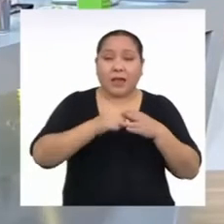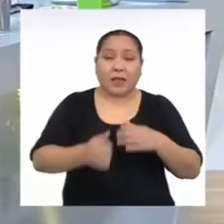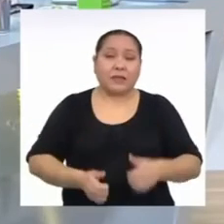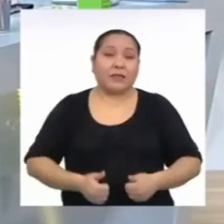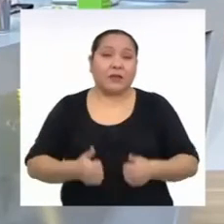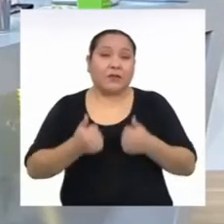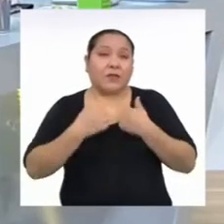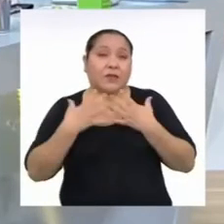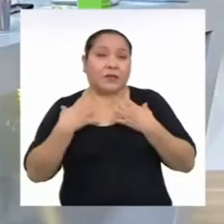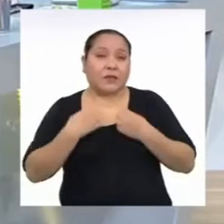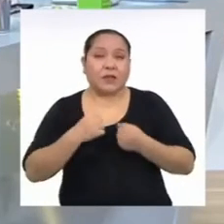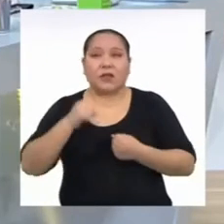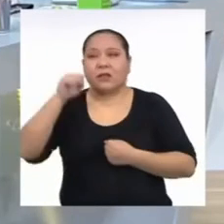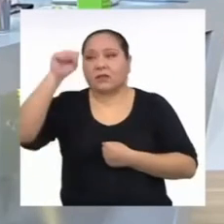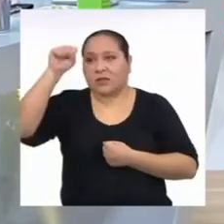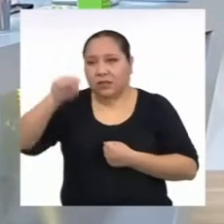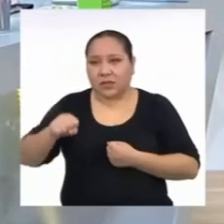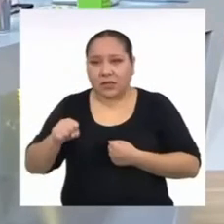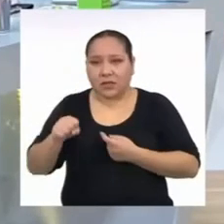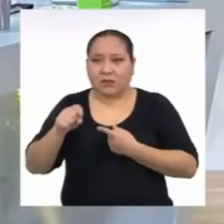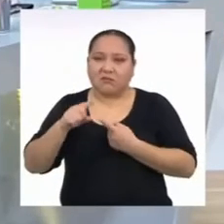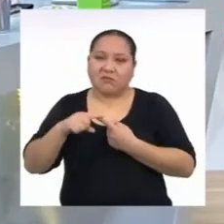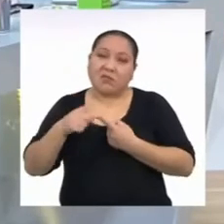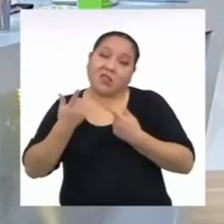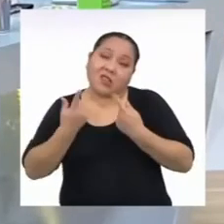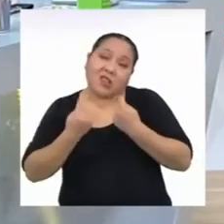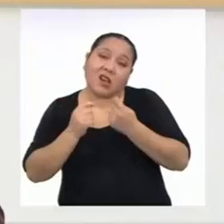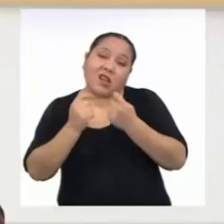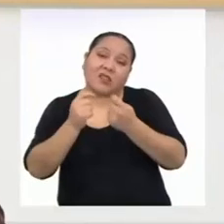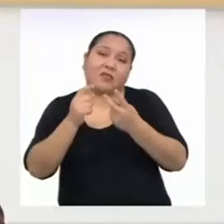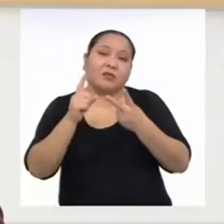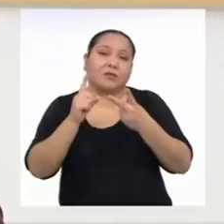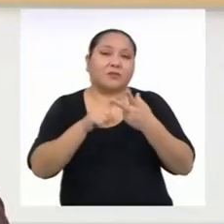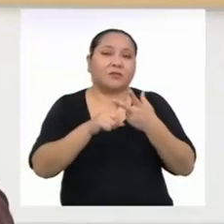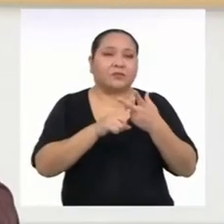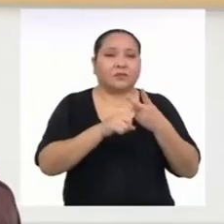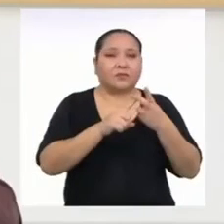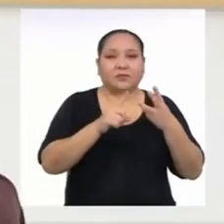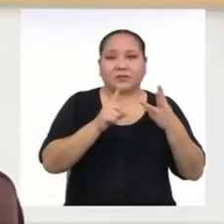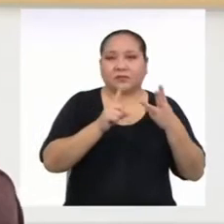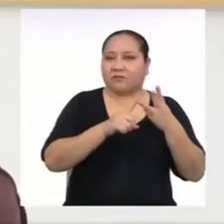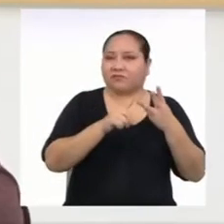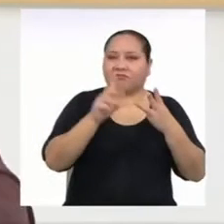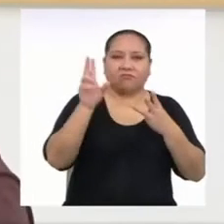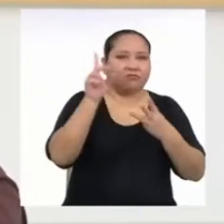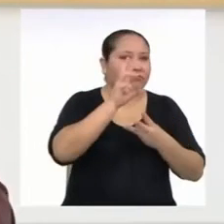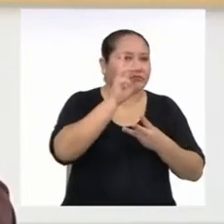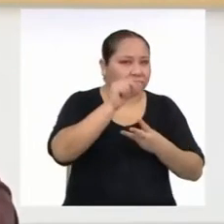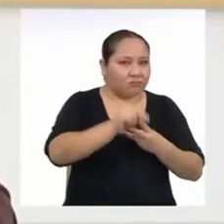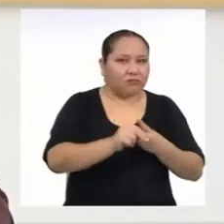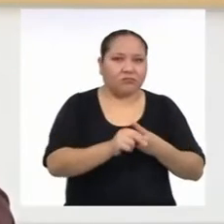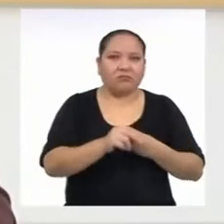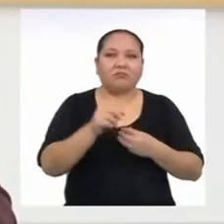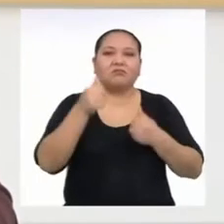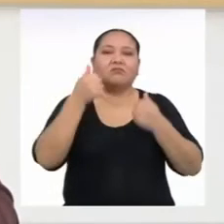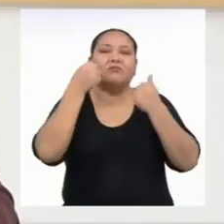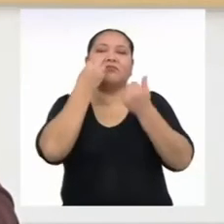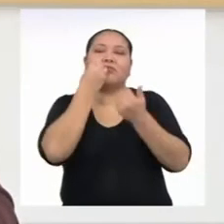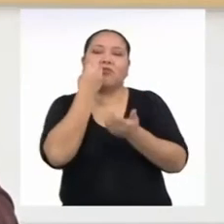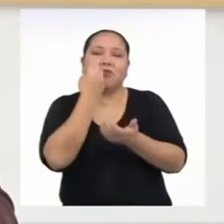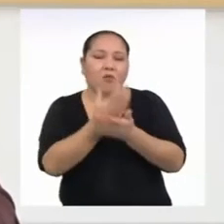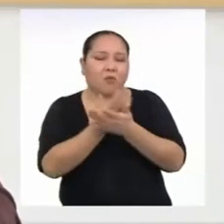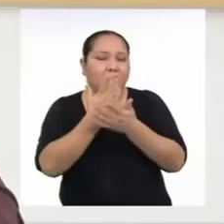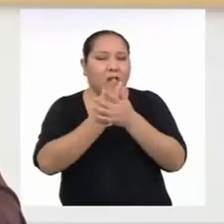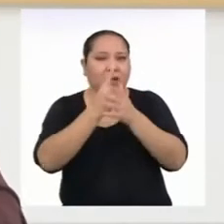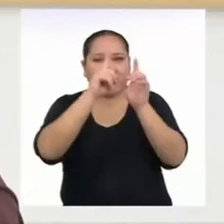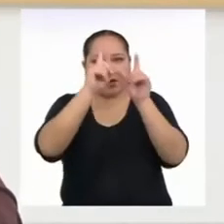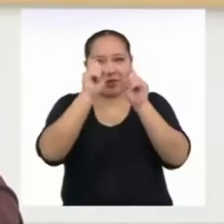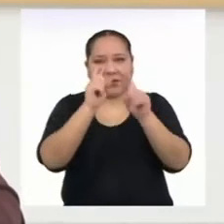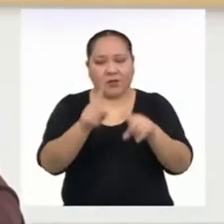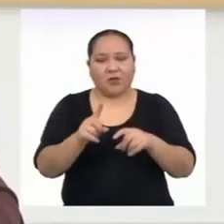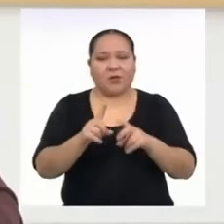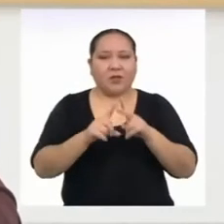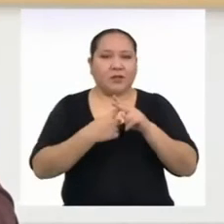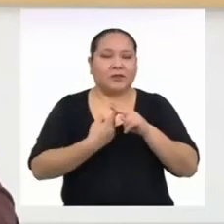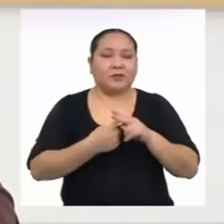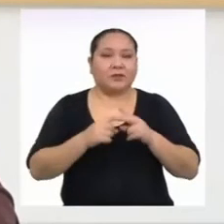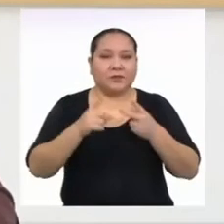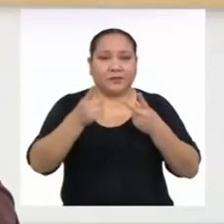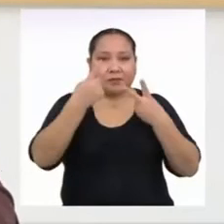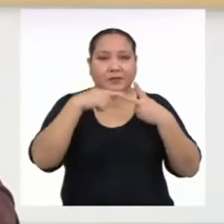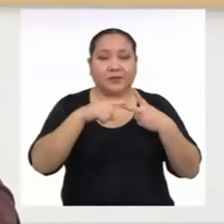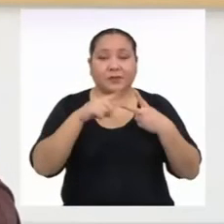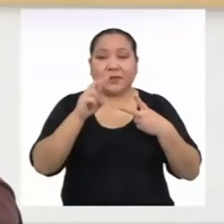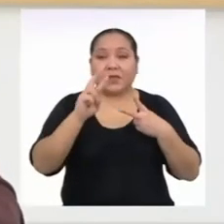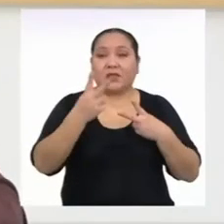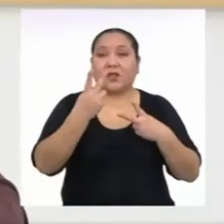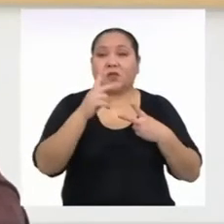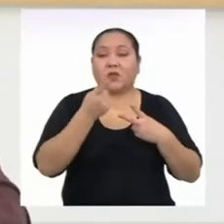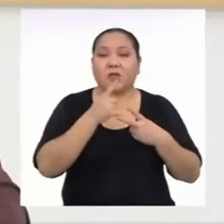respuestas. Sí, lo intento y no. Muy buena pregunta inicial. Para la segunda pregunta podrías